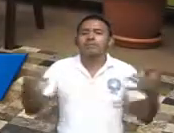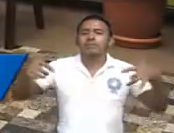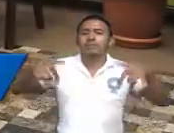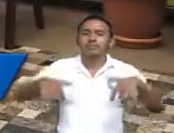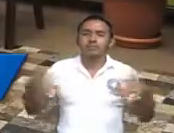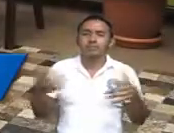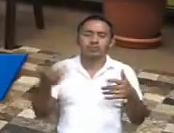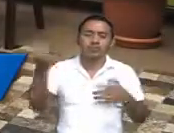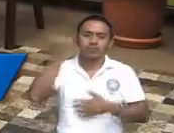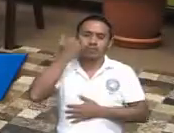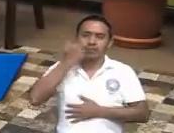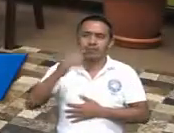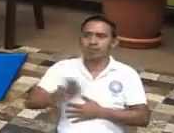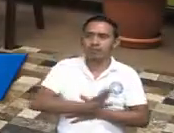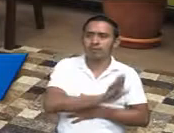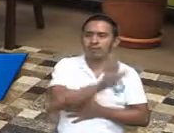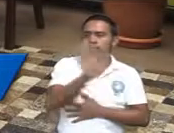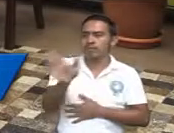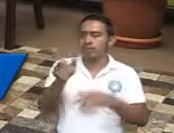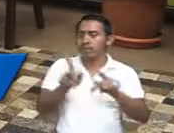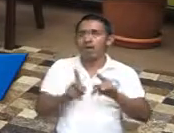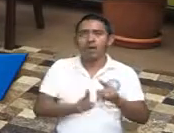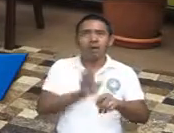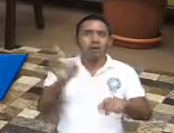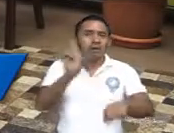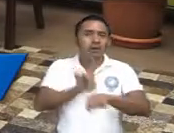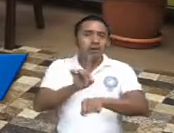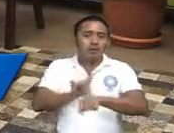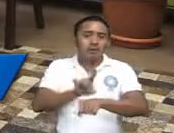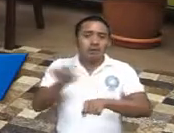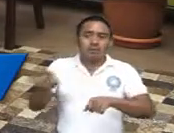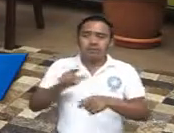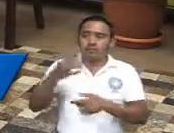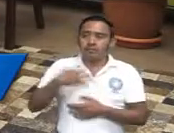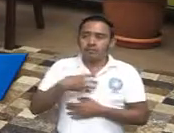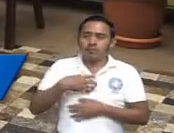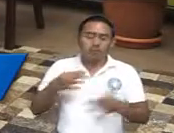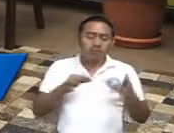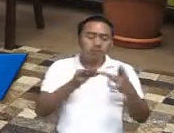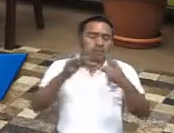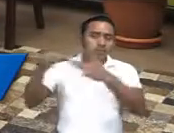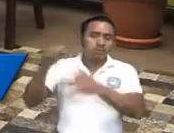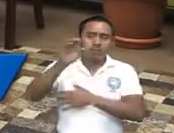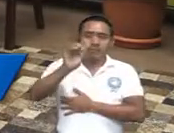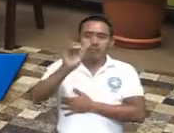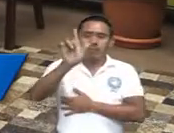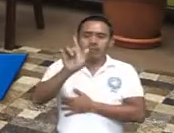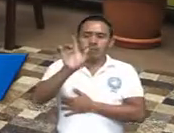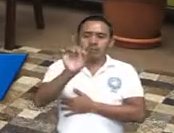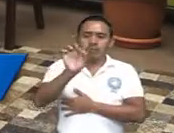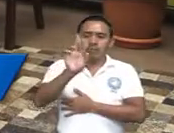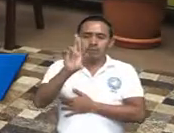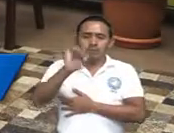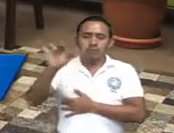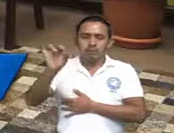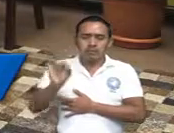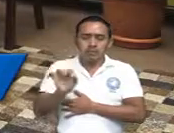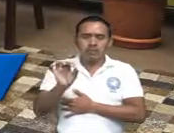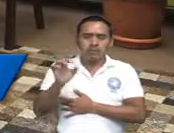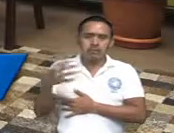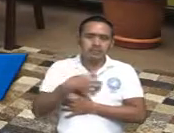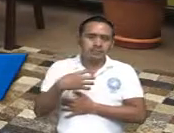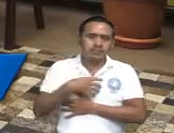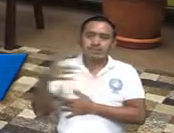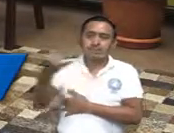por los que llegan la población nicaragüense ahí a auto ritmo la especialidad de otorrino de lenín fonseca cuáles son los